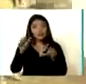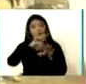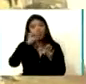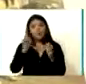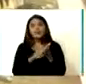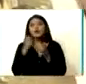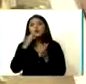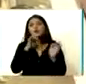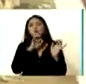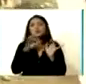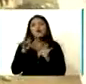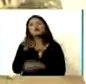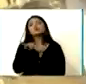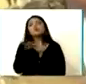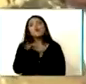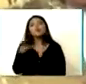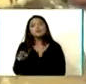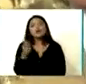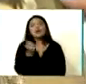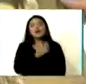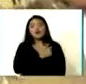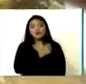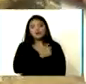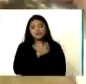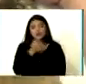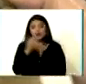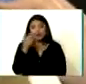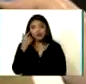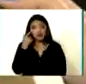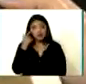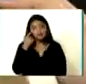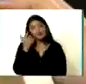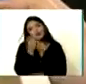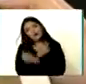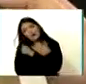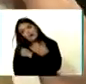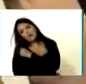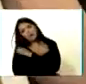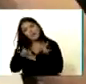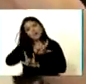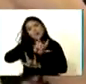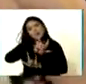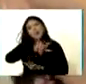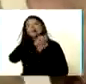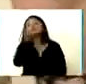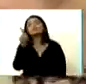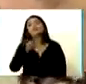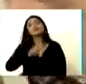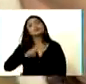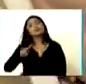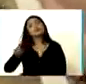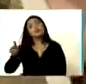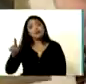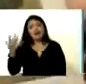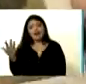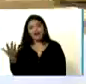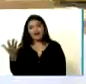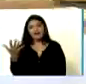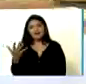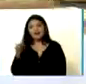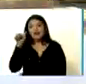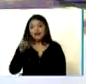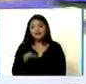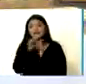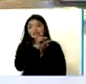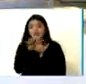aires acondicionados en la Basílica de Nuestra Señora de Chinchinquirá. Un abrazo al Estado Zulia. En sus semanas de la